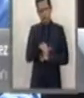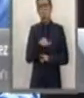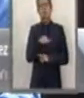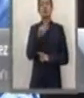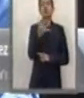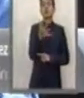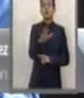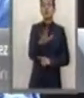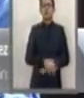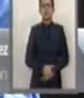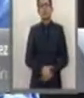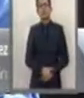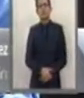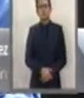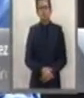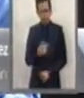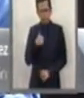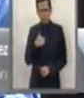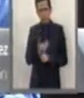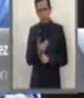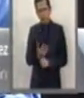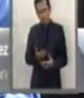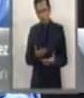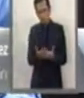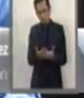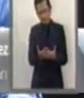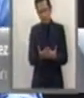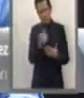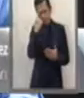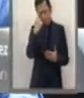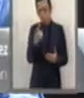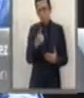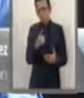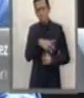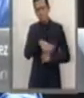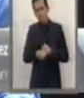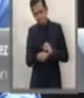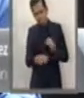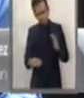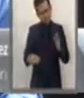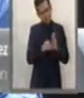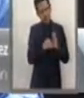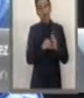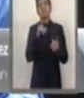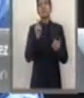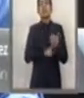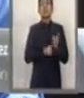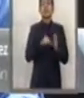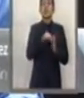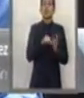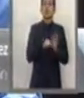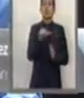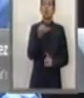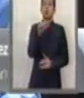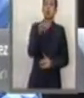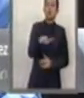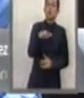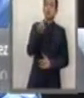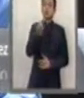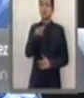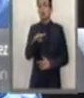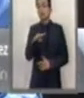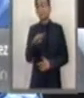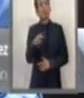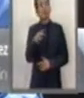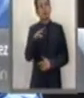la propuesta que solicito que se reforme y adicione al artículo 1834 del Código